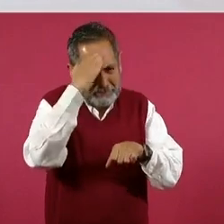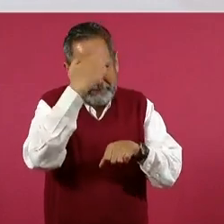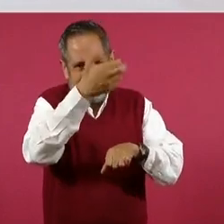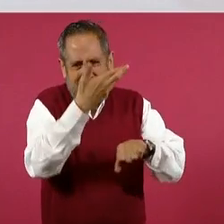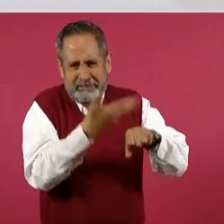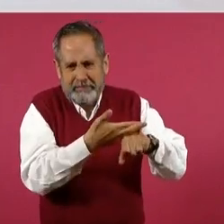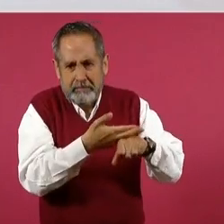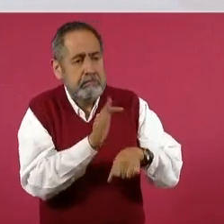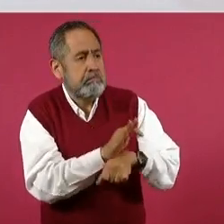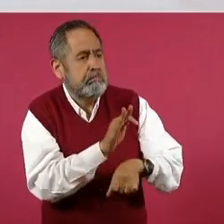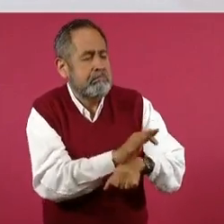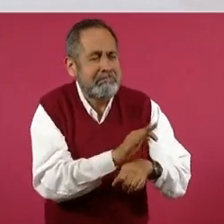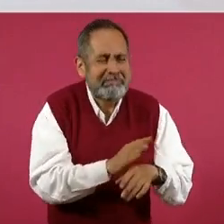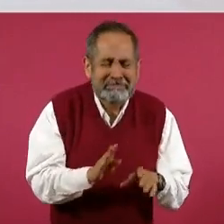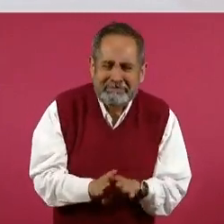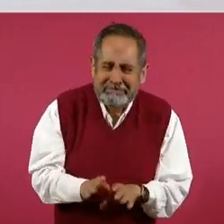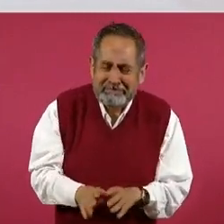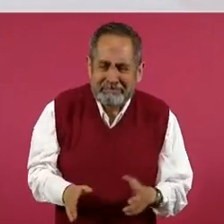actuando